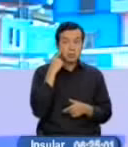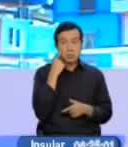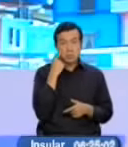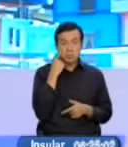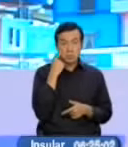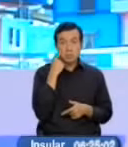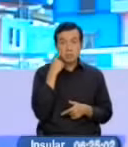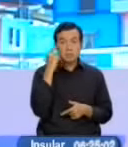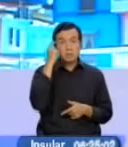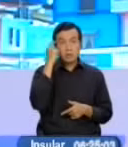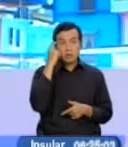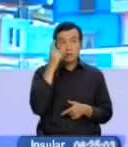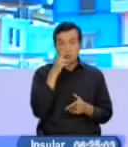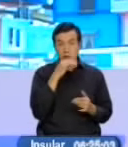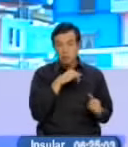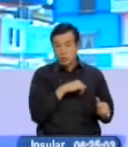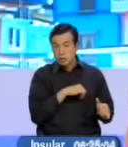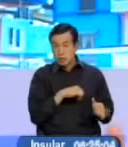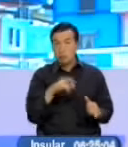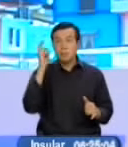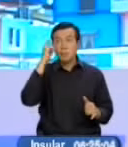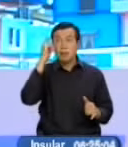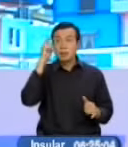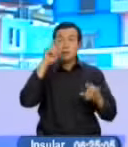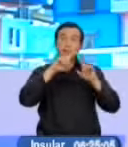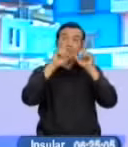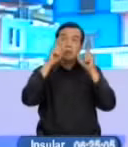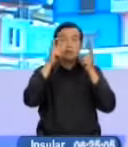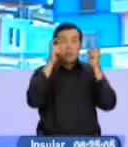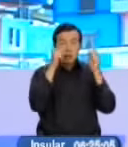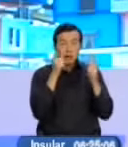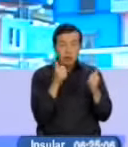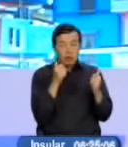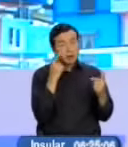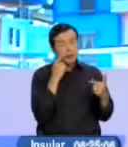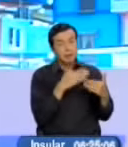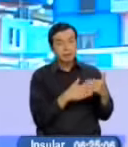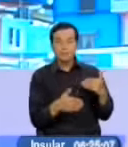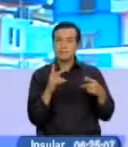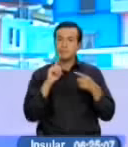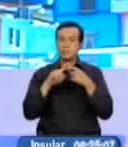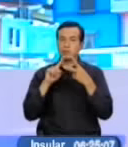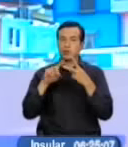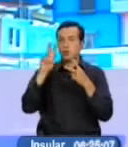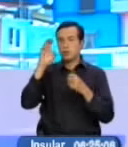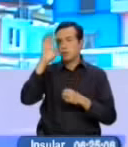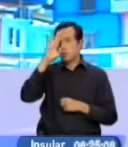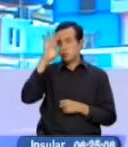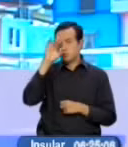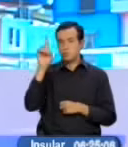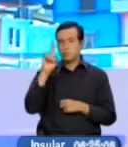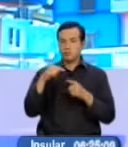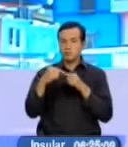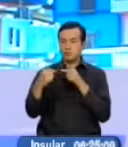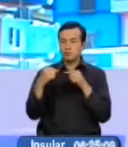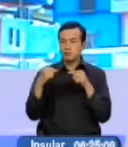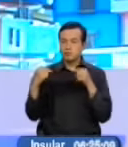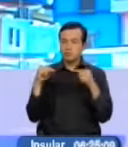romper este imaginario, esta expectativa que hay a priori. Ahora, respecto a la derecha